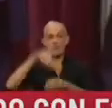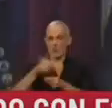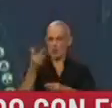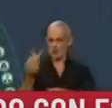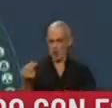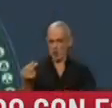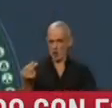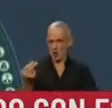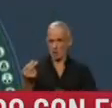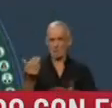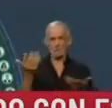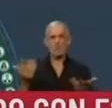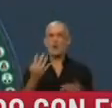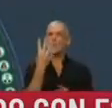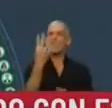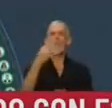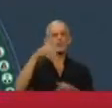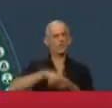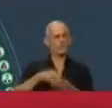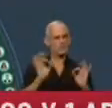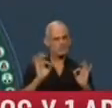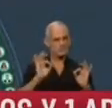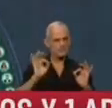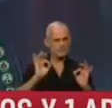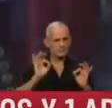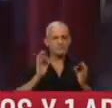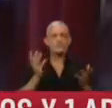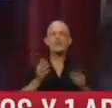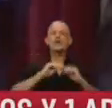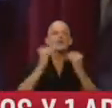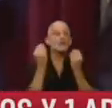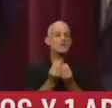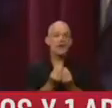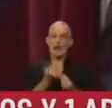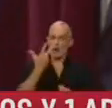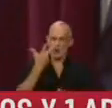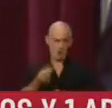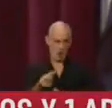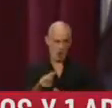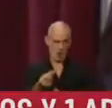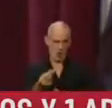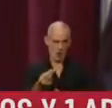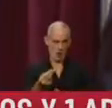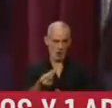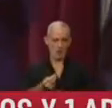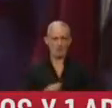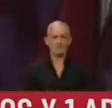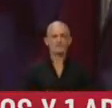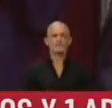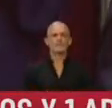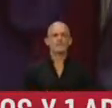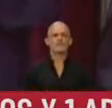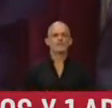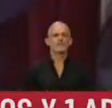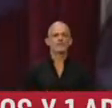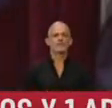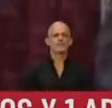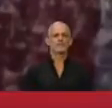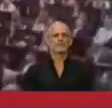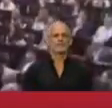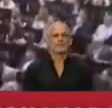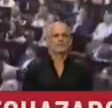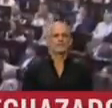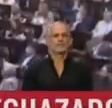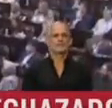Estábamos pasando. Por eso, ¿está en esencia del kirchnerismo y ya no lo puede hacer esto de querer sacar todos los empujones? Y